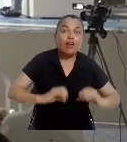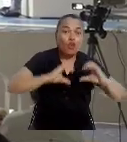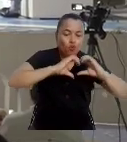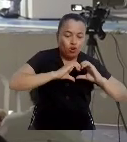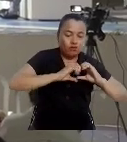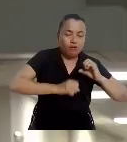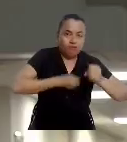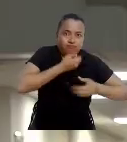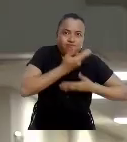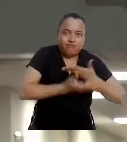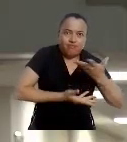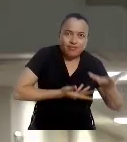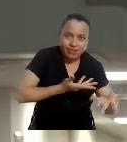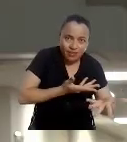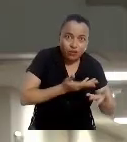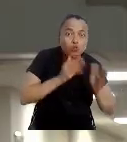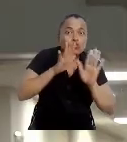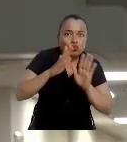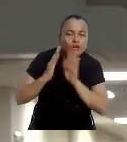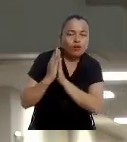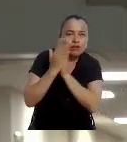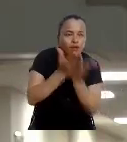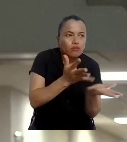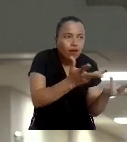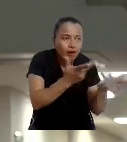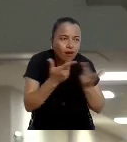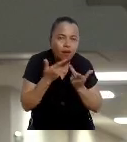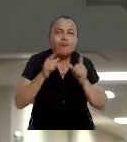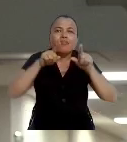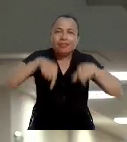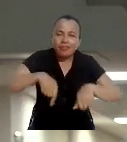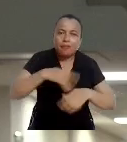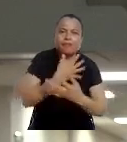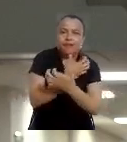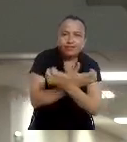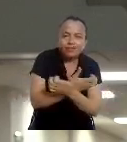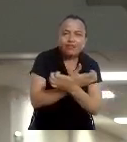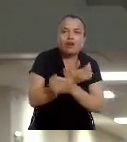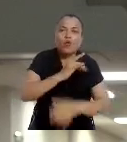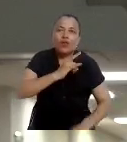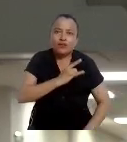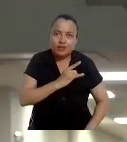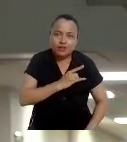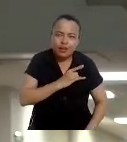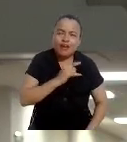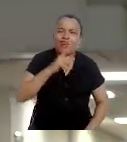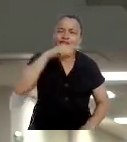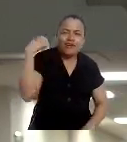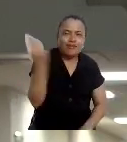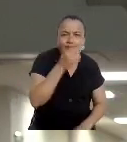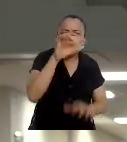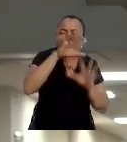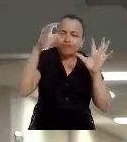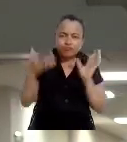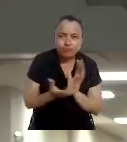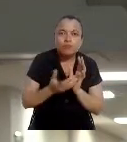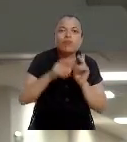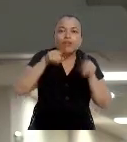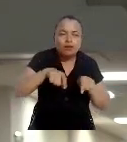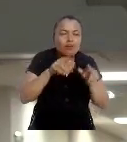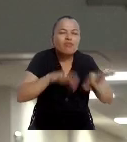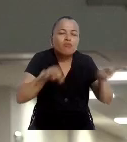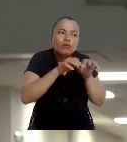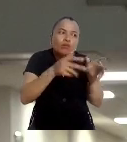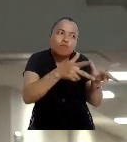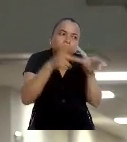misma cuando el corazón del mundo habla No solo la literatura debe Escuchar debe Escuchar La ciencia la universidad y el